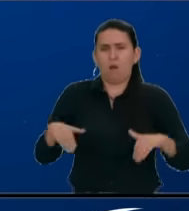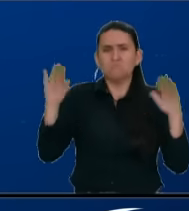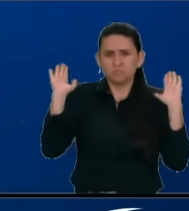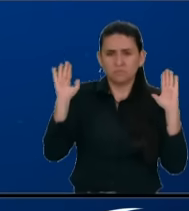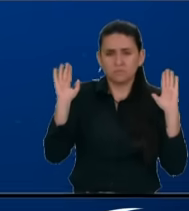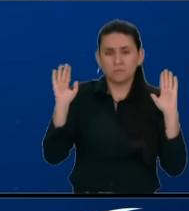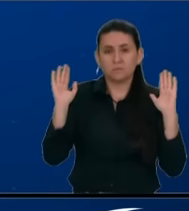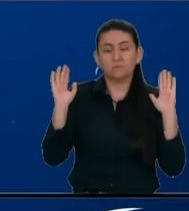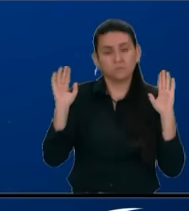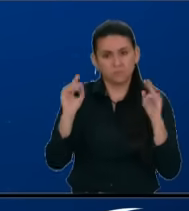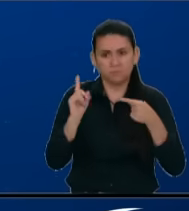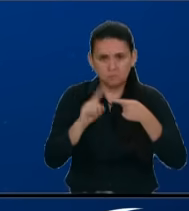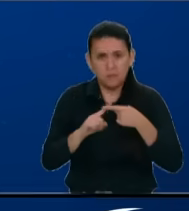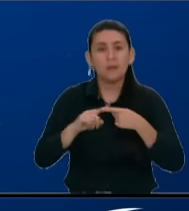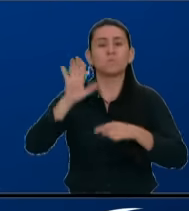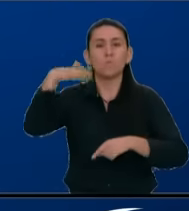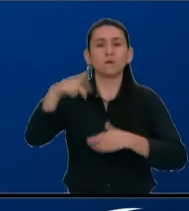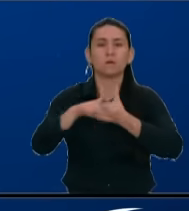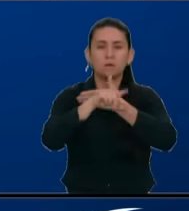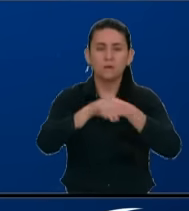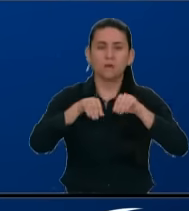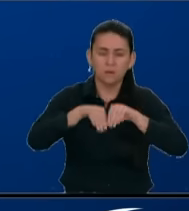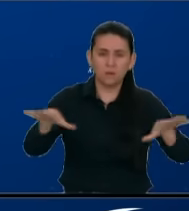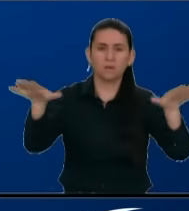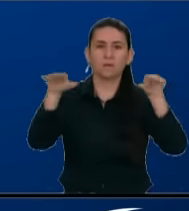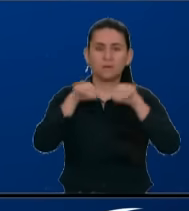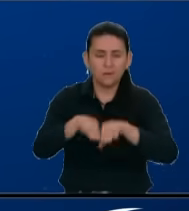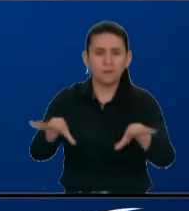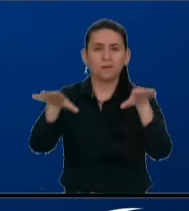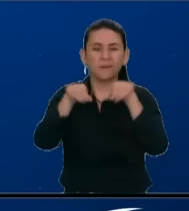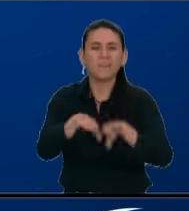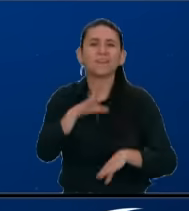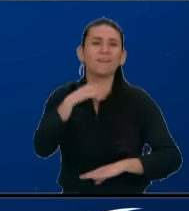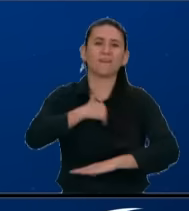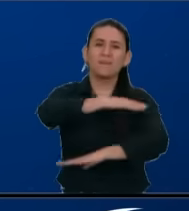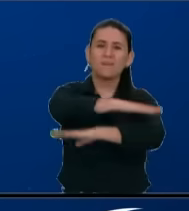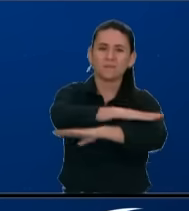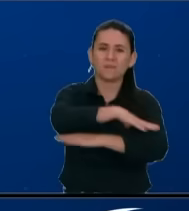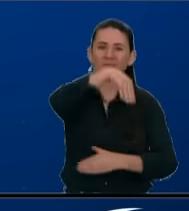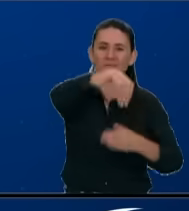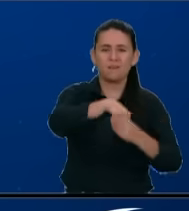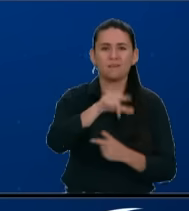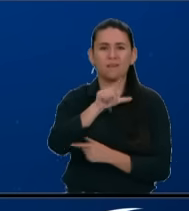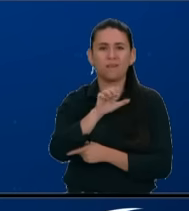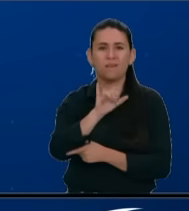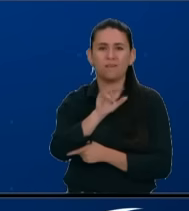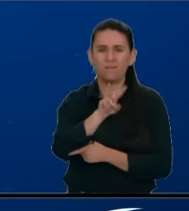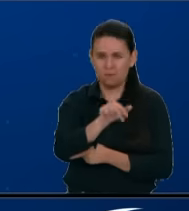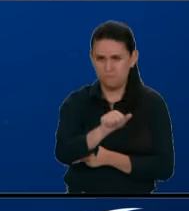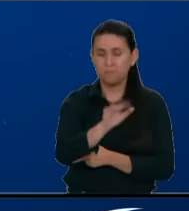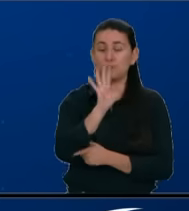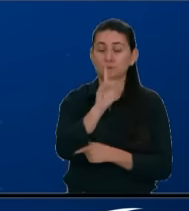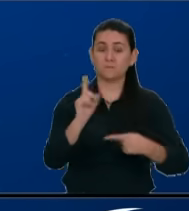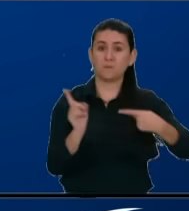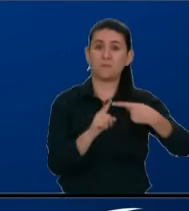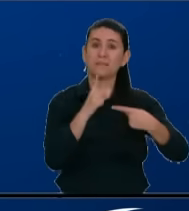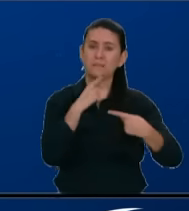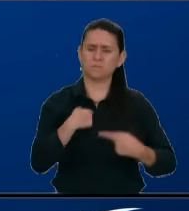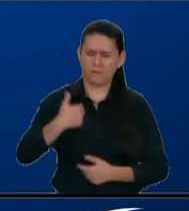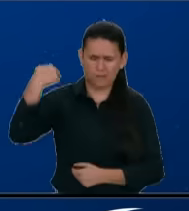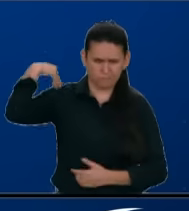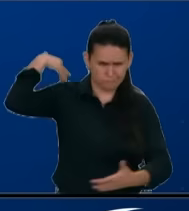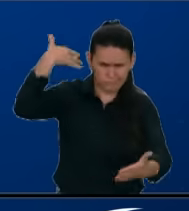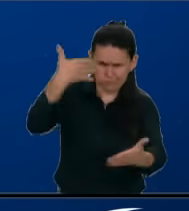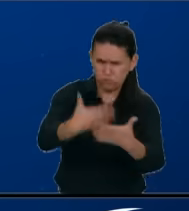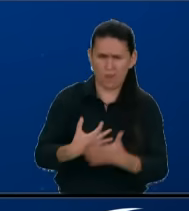esto siguieron varios trinos del canciller Álvaro Leiva. En el primero de ellos dice: la historia de la diplomacia